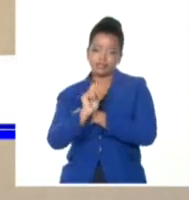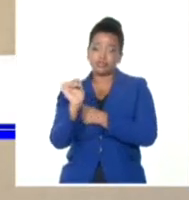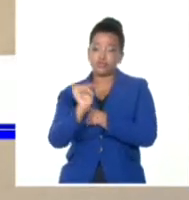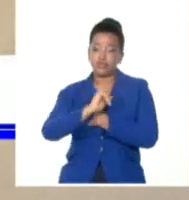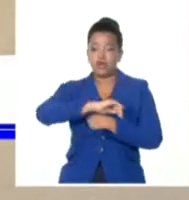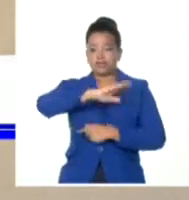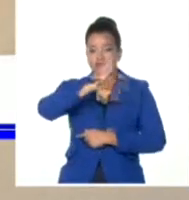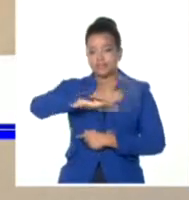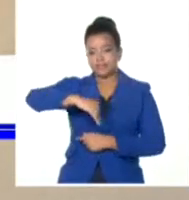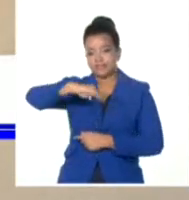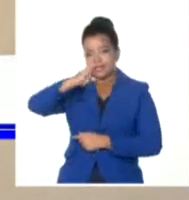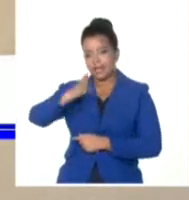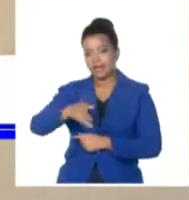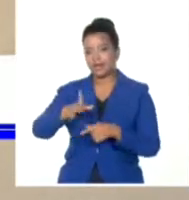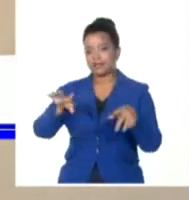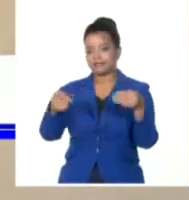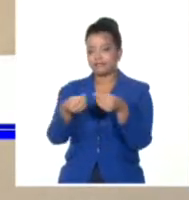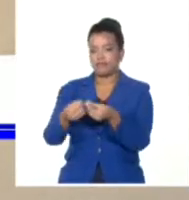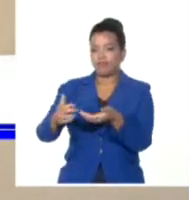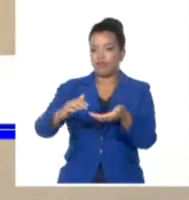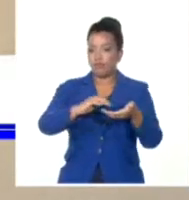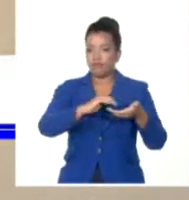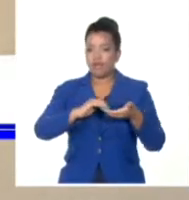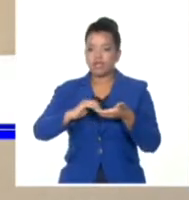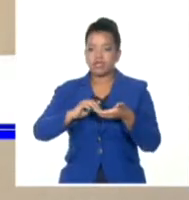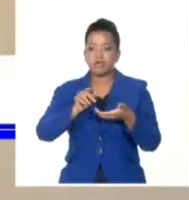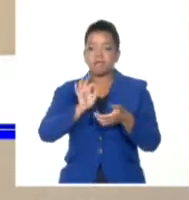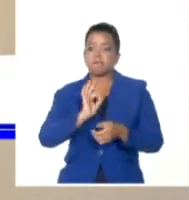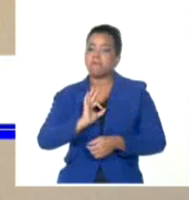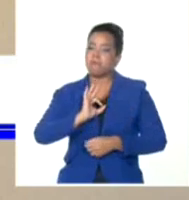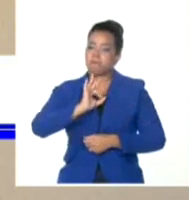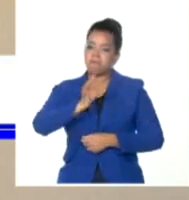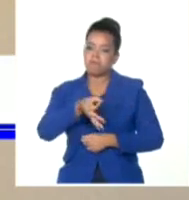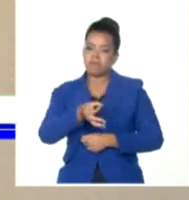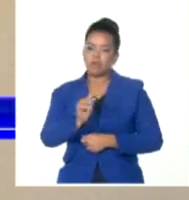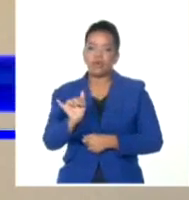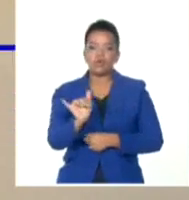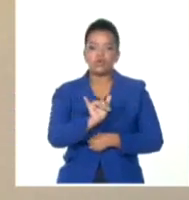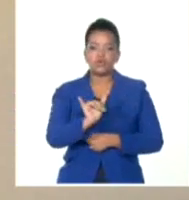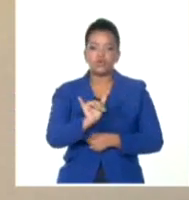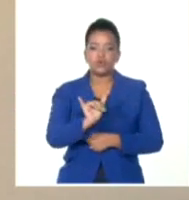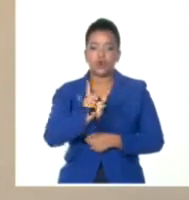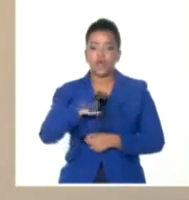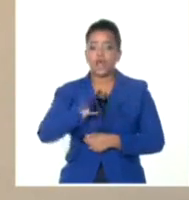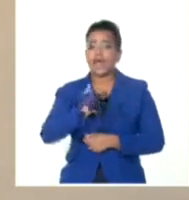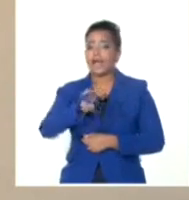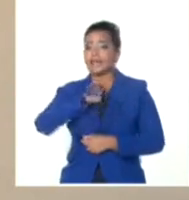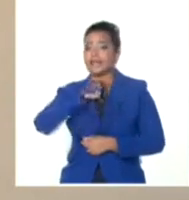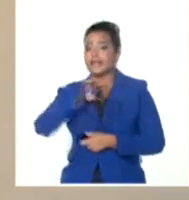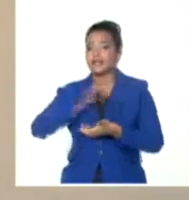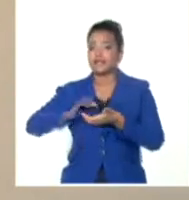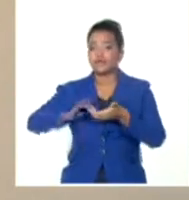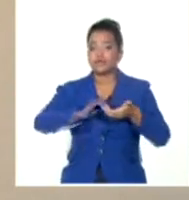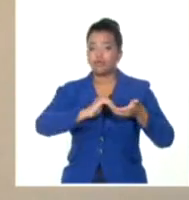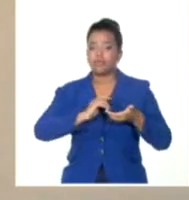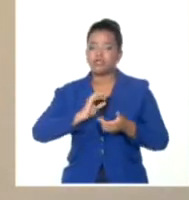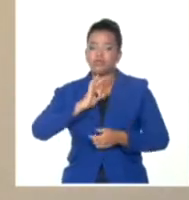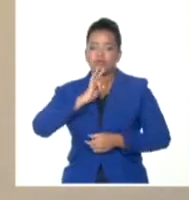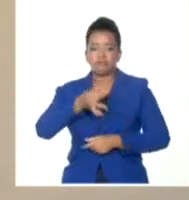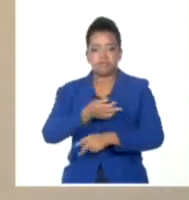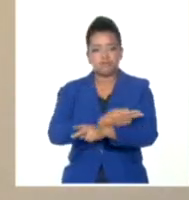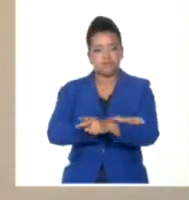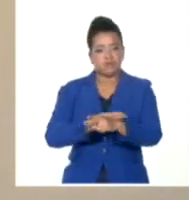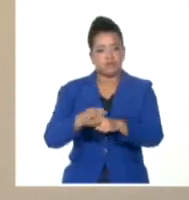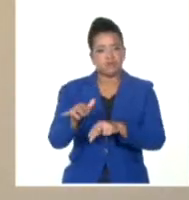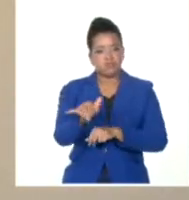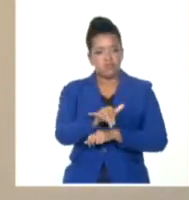Maestra, lo que vivió con su compañero, y eso lo mismo lo corroboramos cuando entrevistamos a compañeros para hacer los